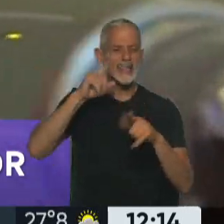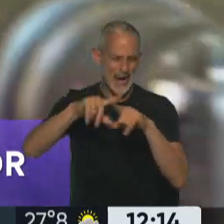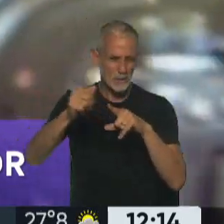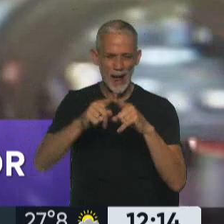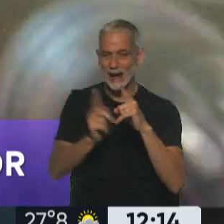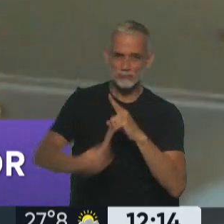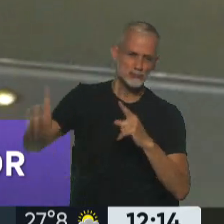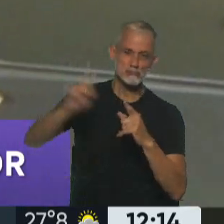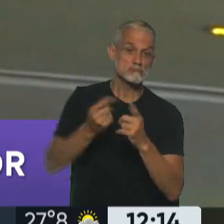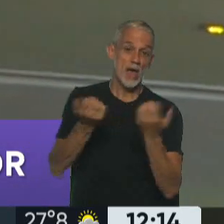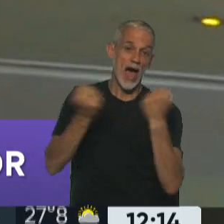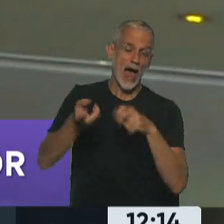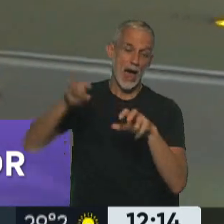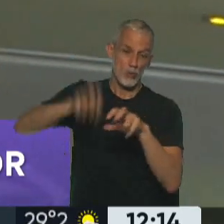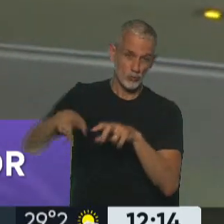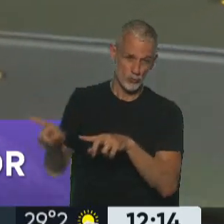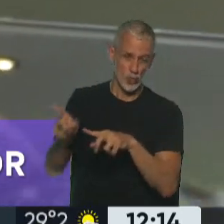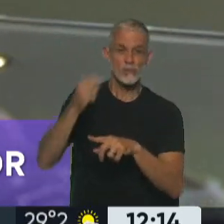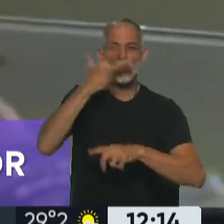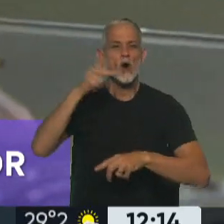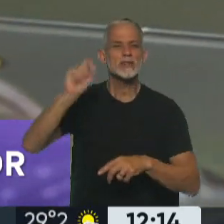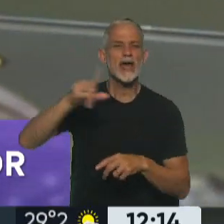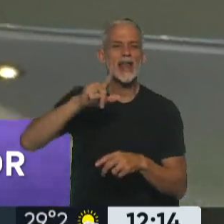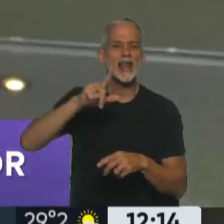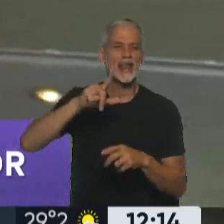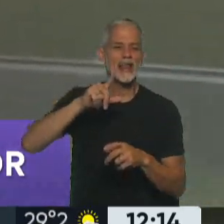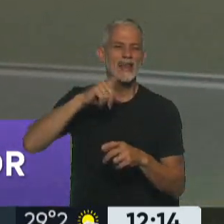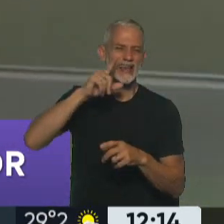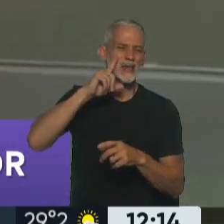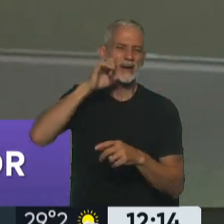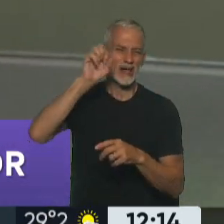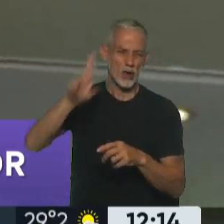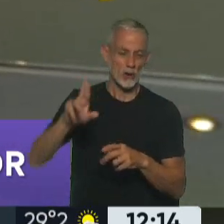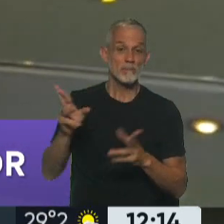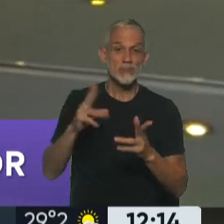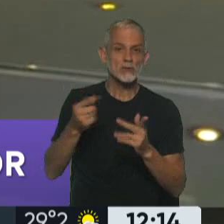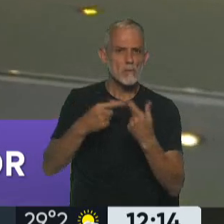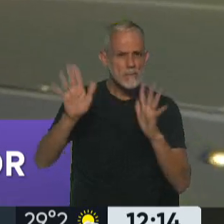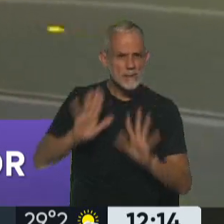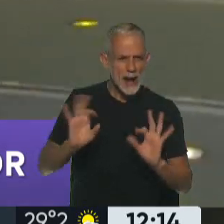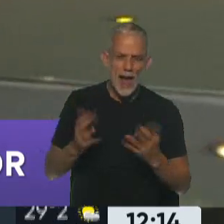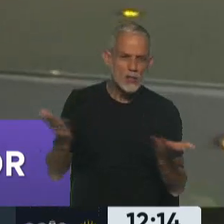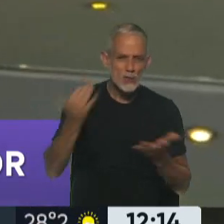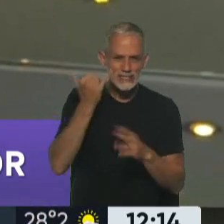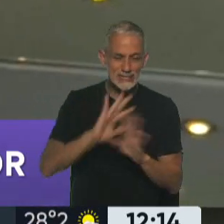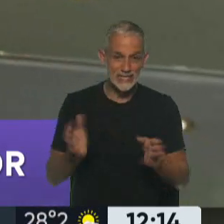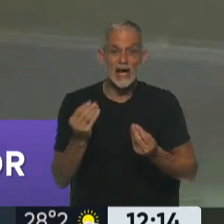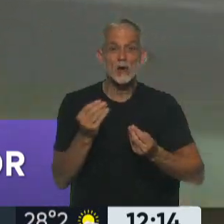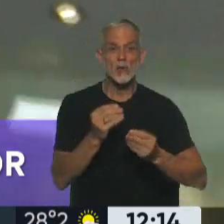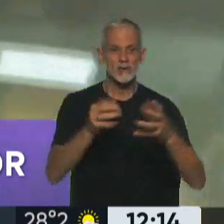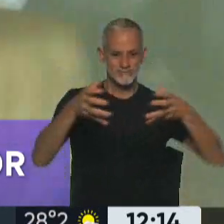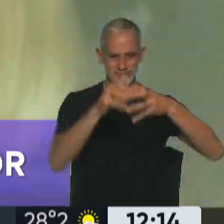subido a este vehículo del Hotel Libertador, recordemos, todo preparado, así es como